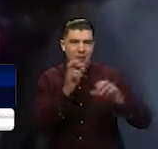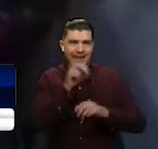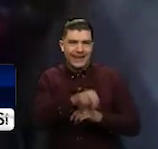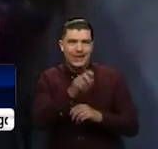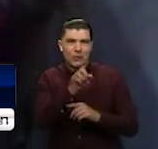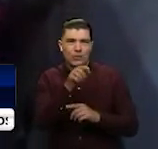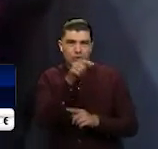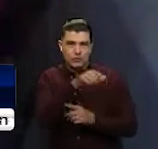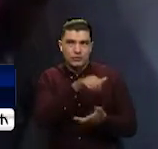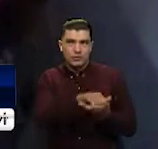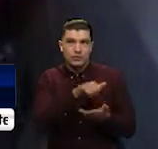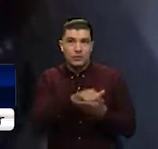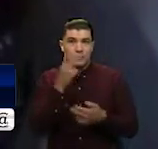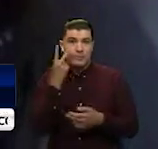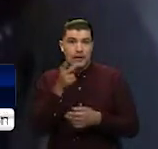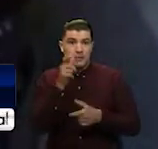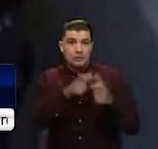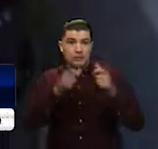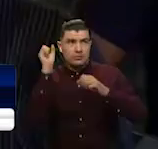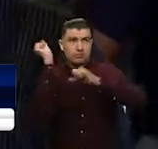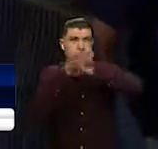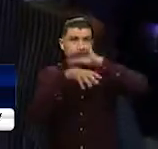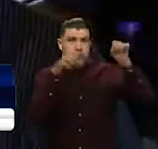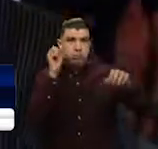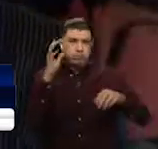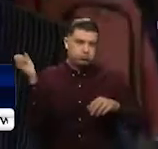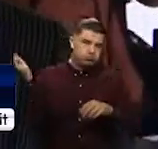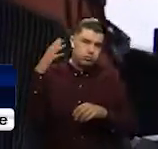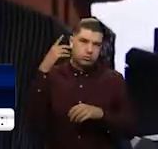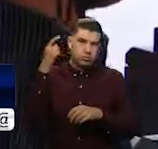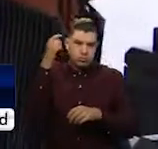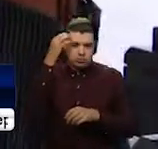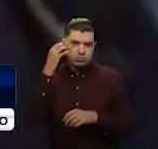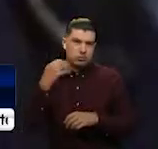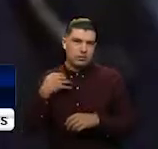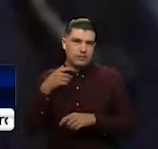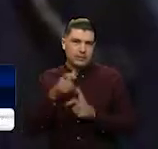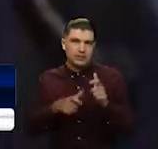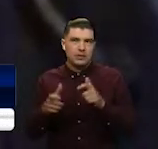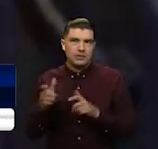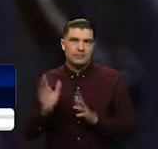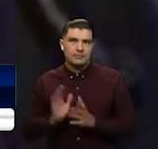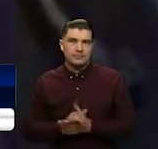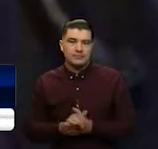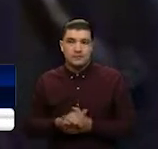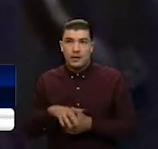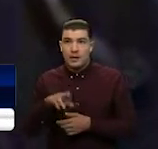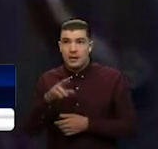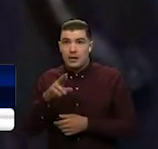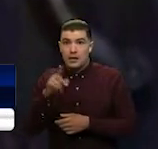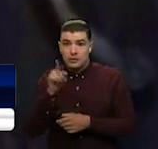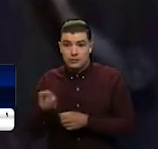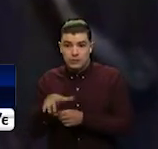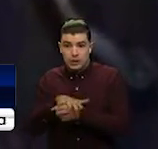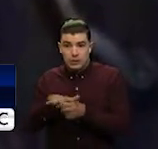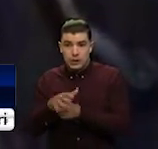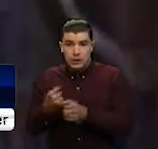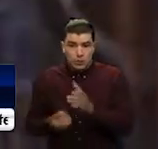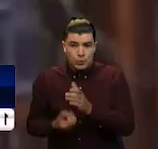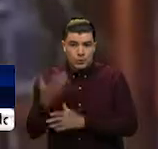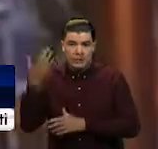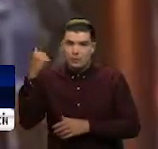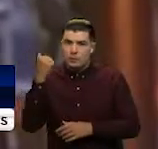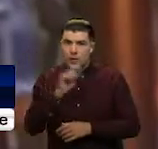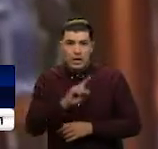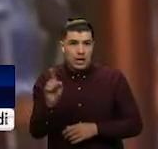inclusive lograron causar heridas leves a los conductores pero esta situación no es nueva desde marzo